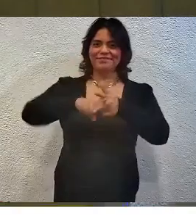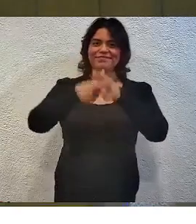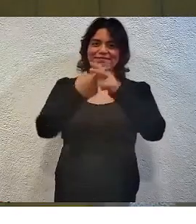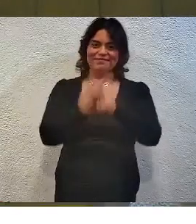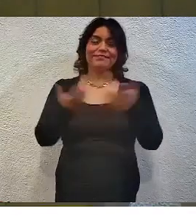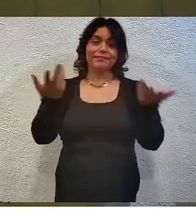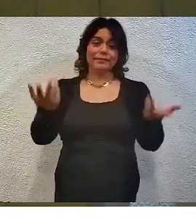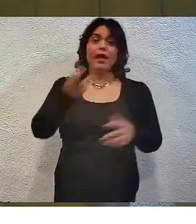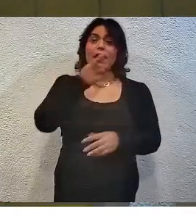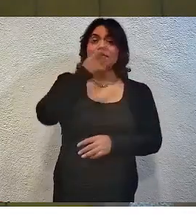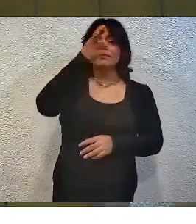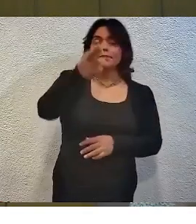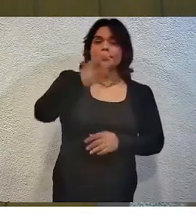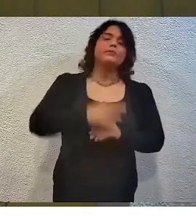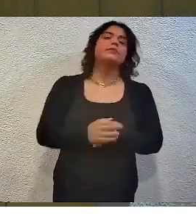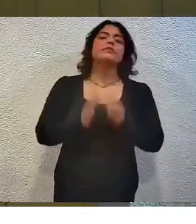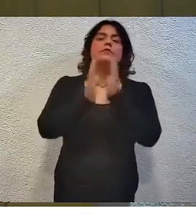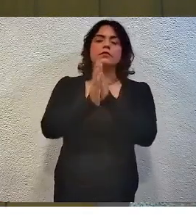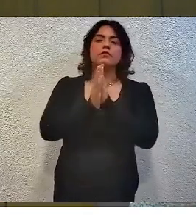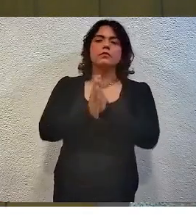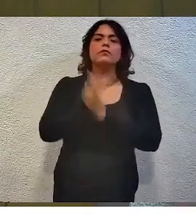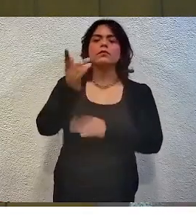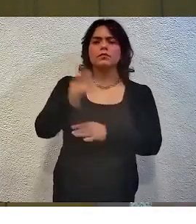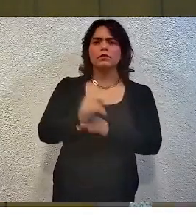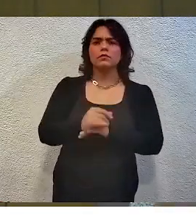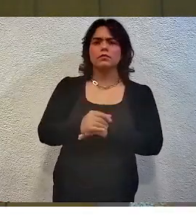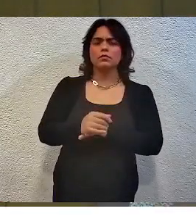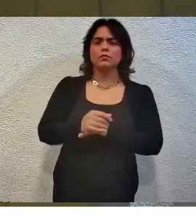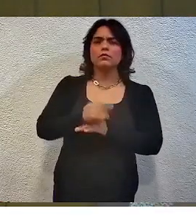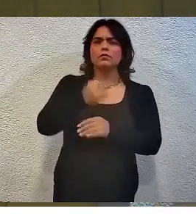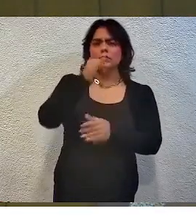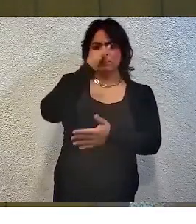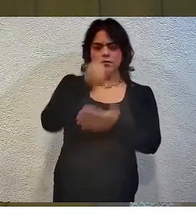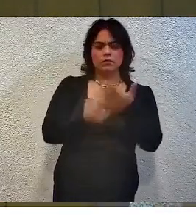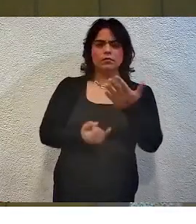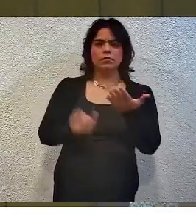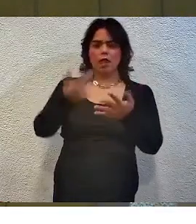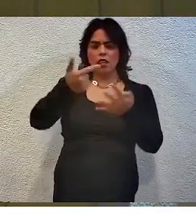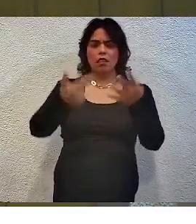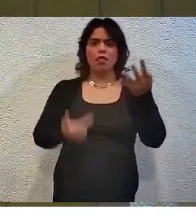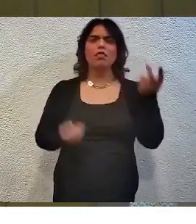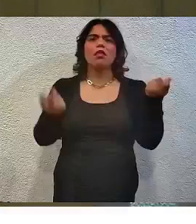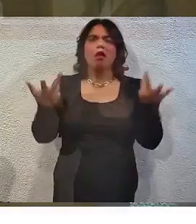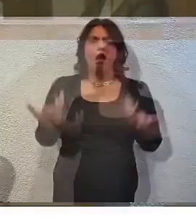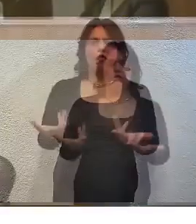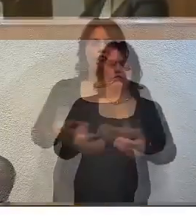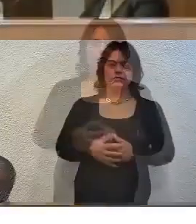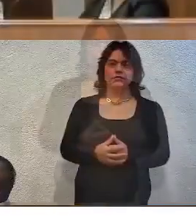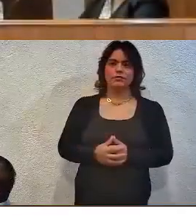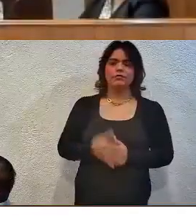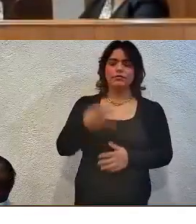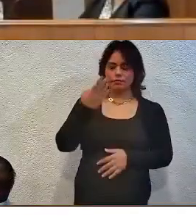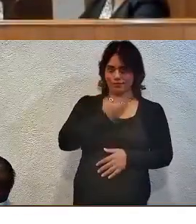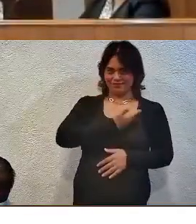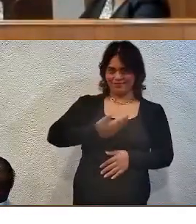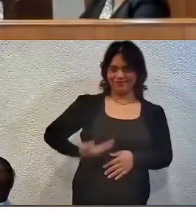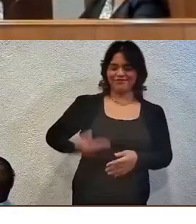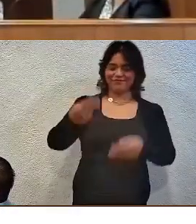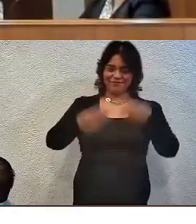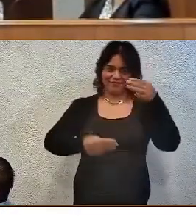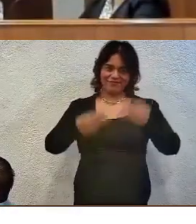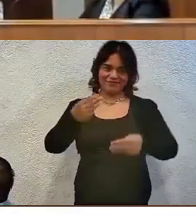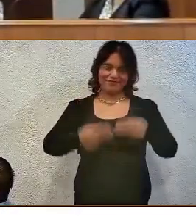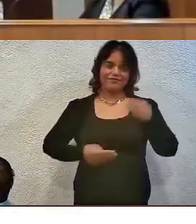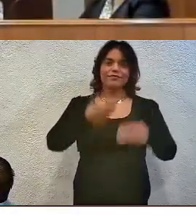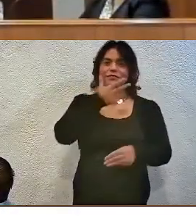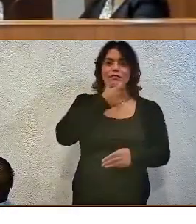resolución y le solicito nos informe cuáles son los asuntos listados para resolver. Magistrada Presidenta, magistrada,